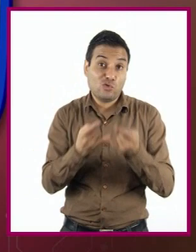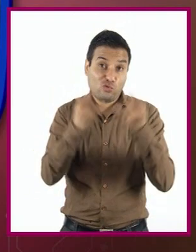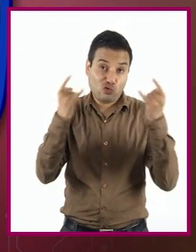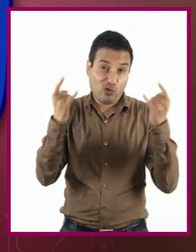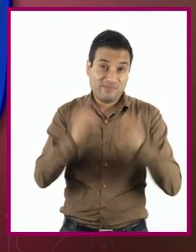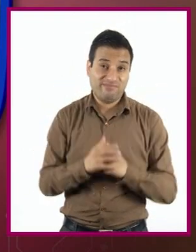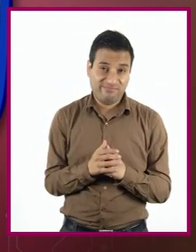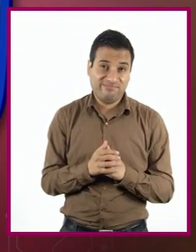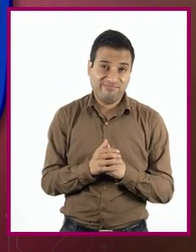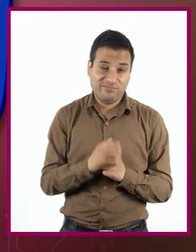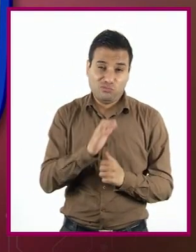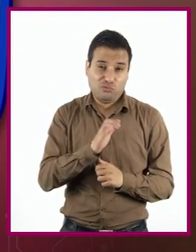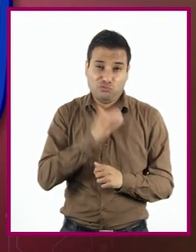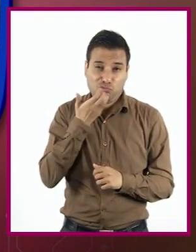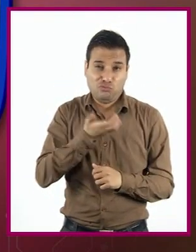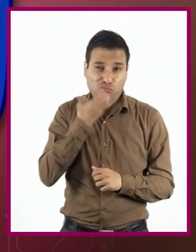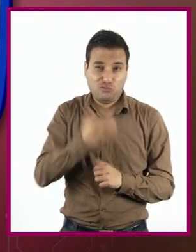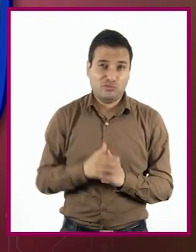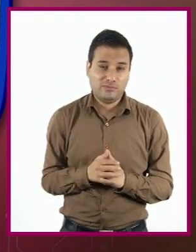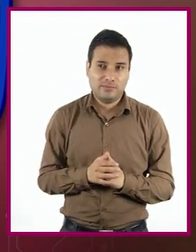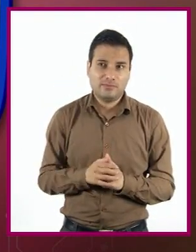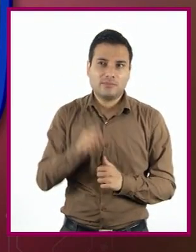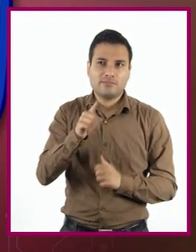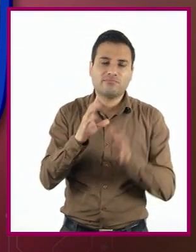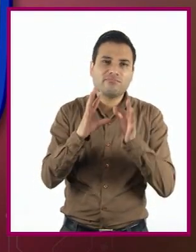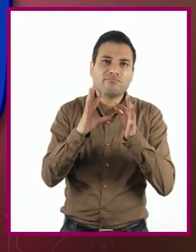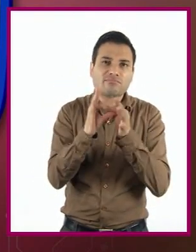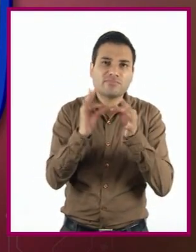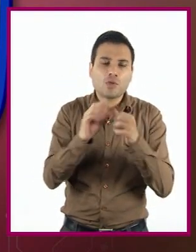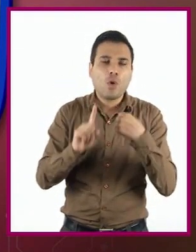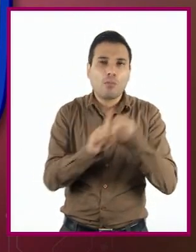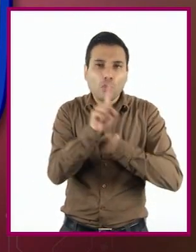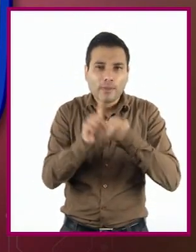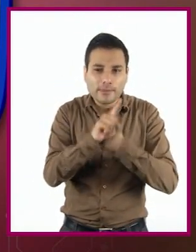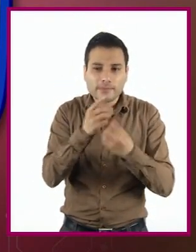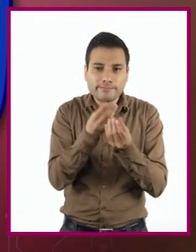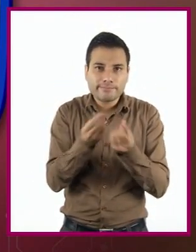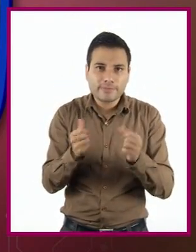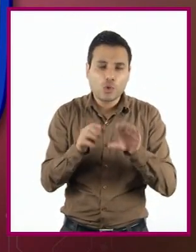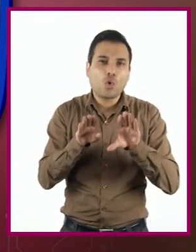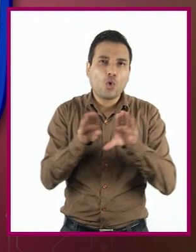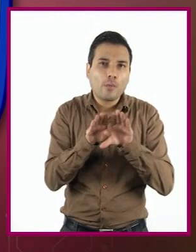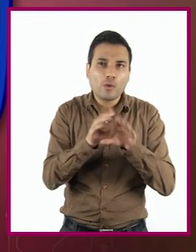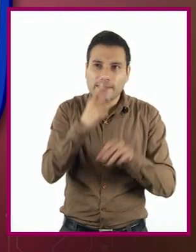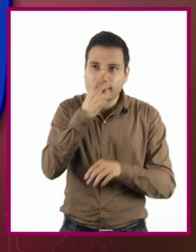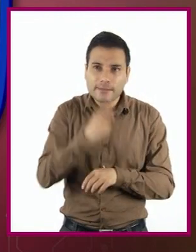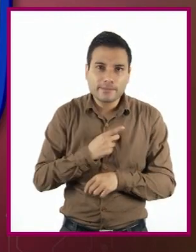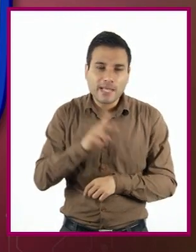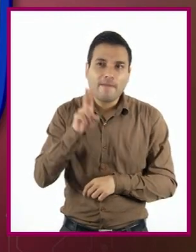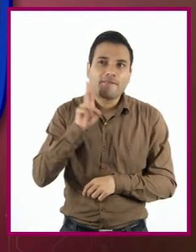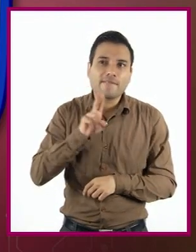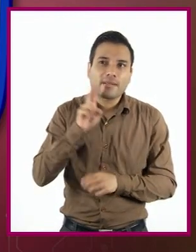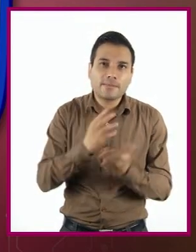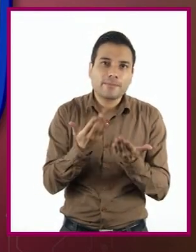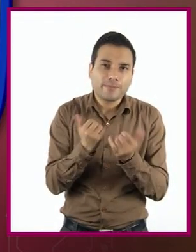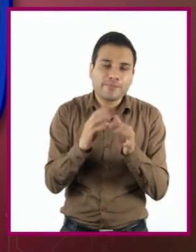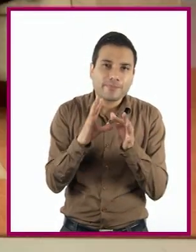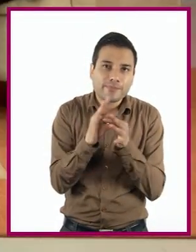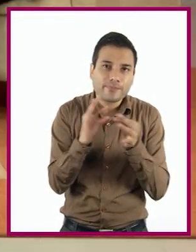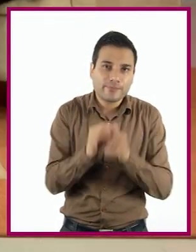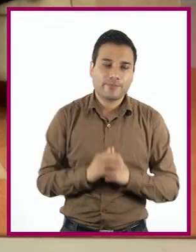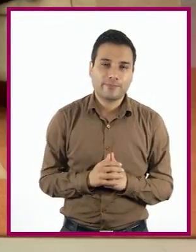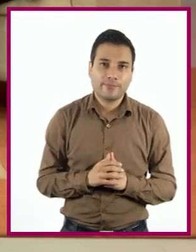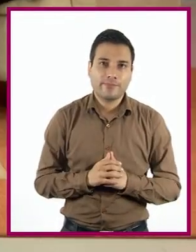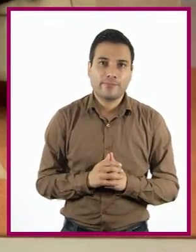nómina para que les resuelvan los problemas y aparte les den ideas de cómo solucionar algunos